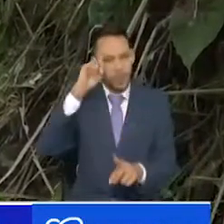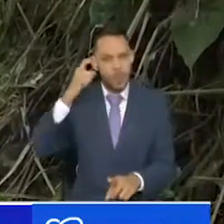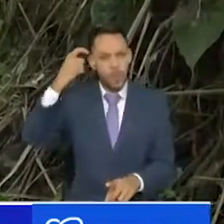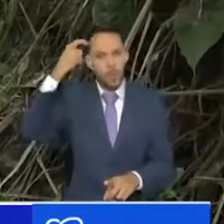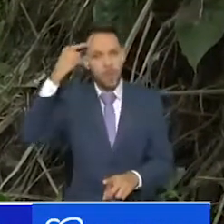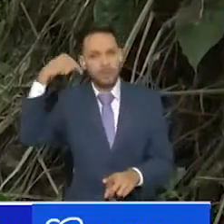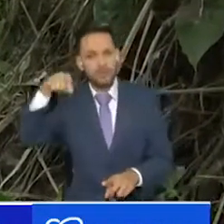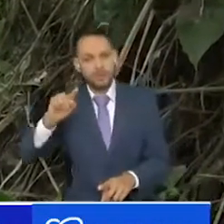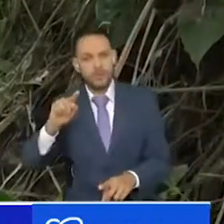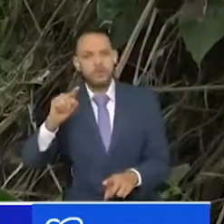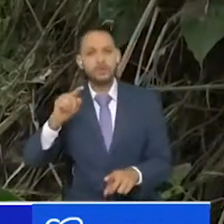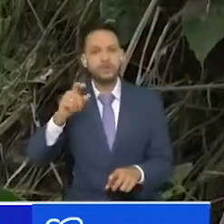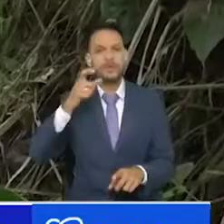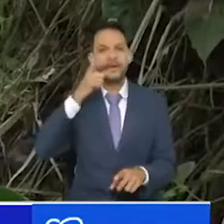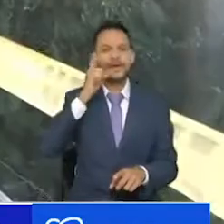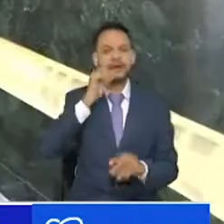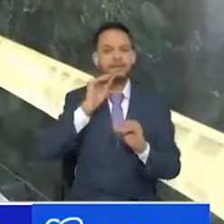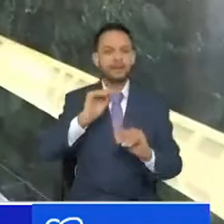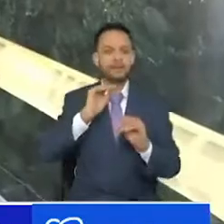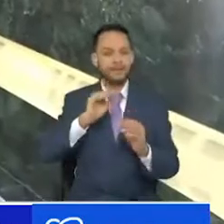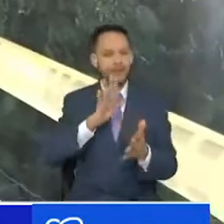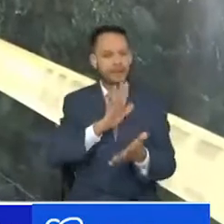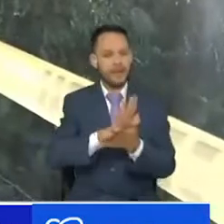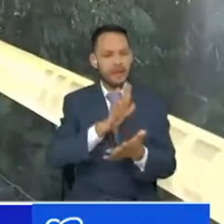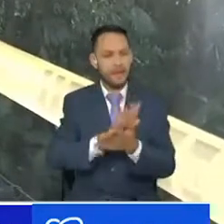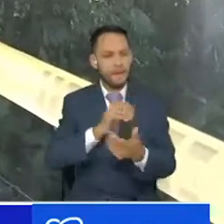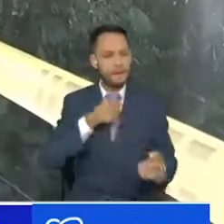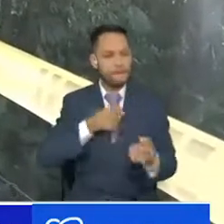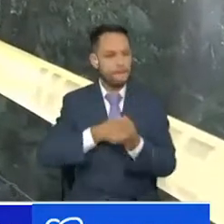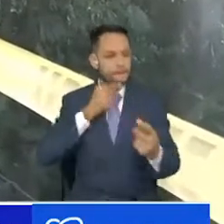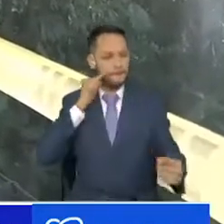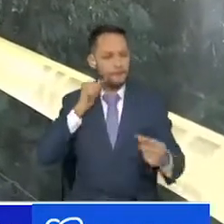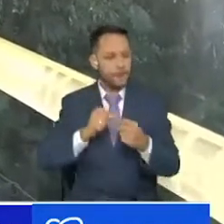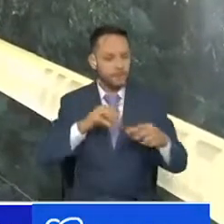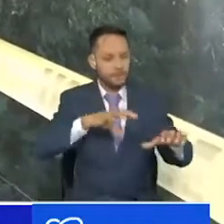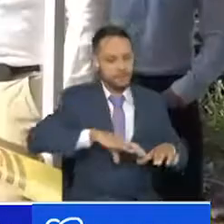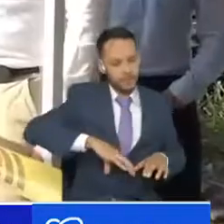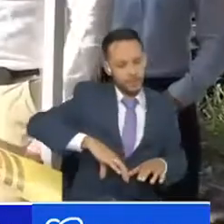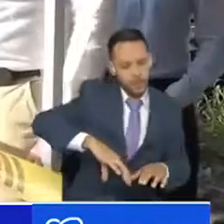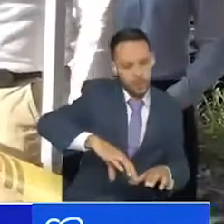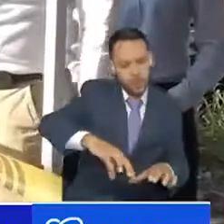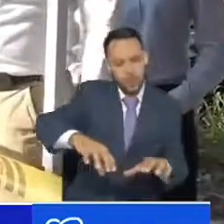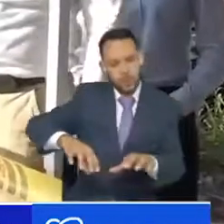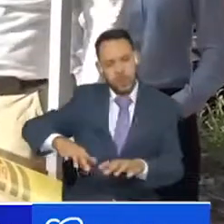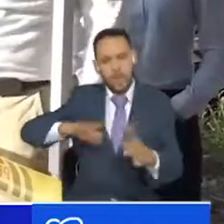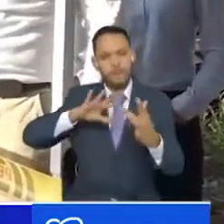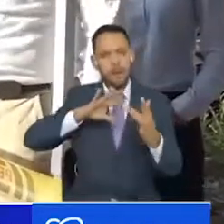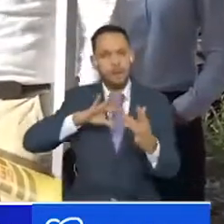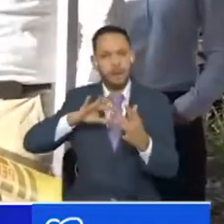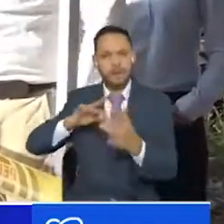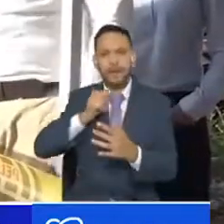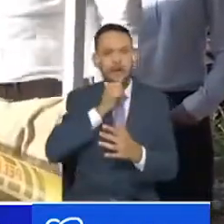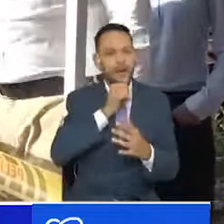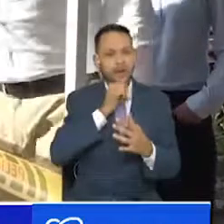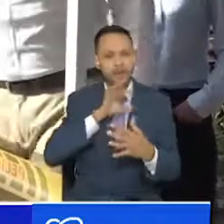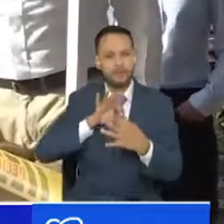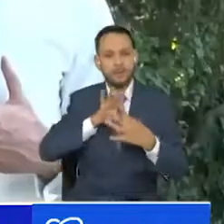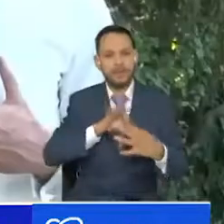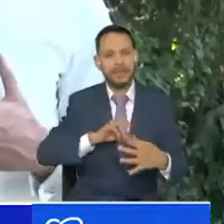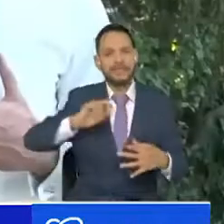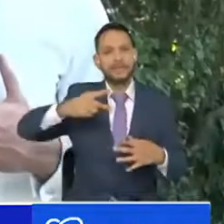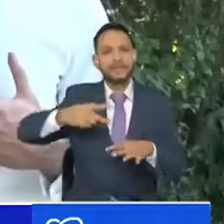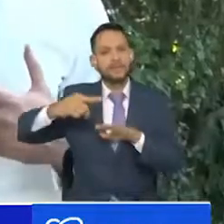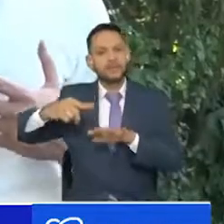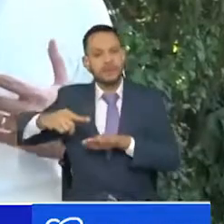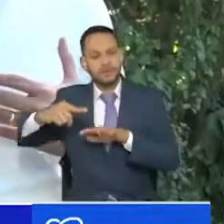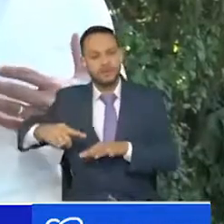luis carlos velásquez quien aseguró que el objetivo es tener el acueducto en funcionamiento durante el segundo semestre de 2023 vamos con